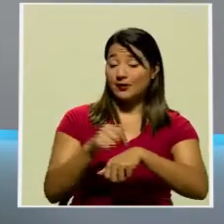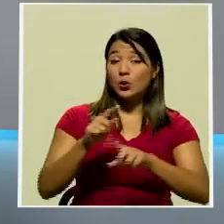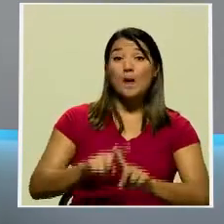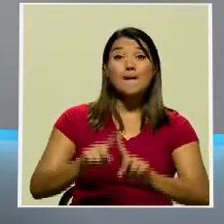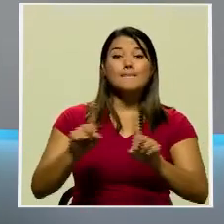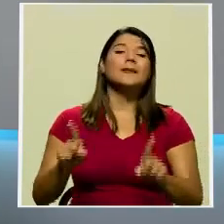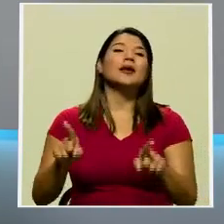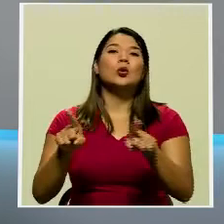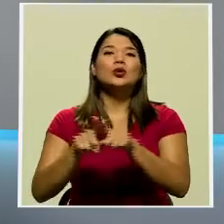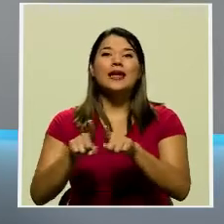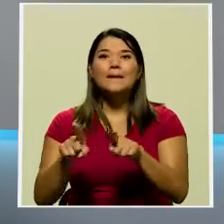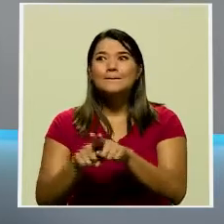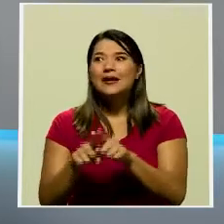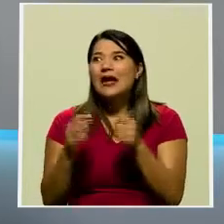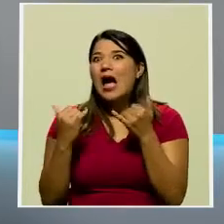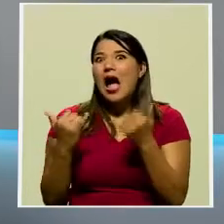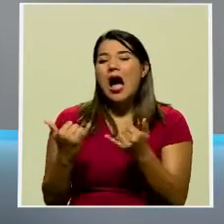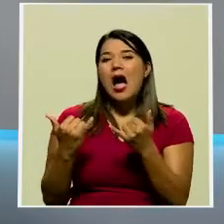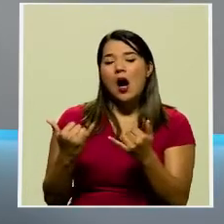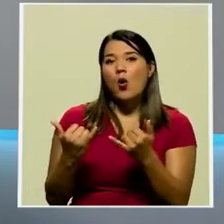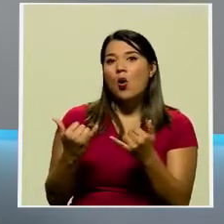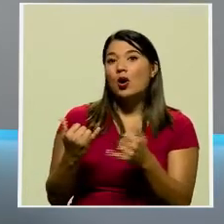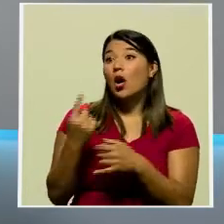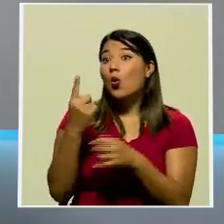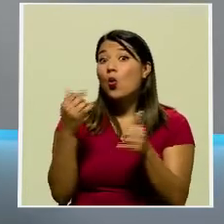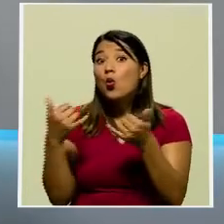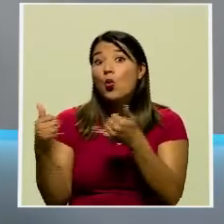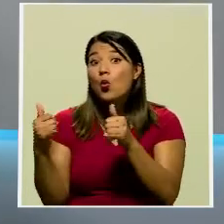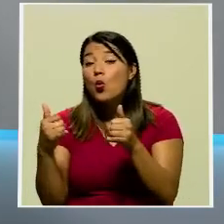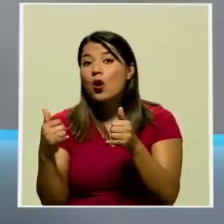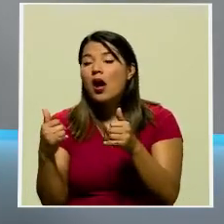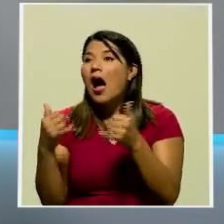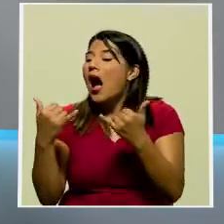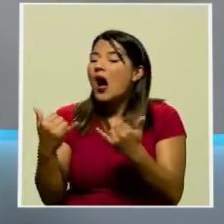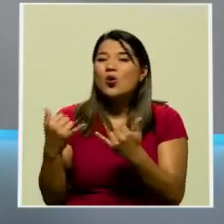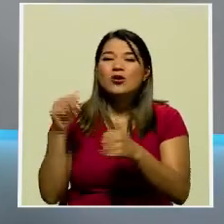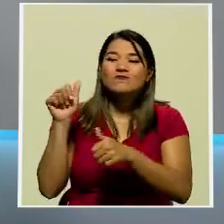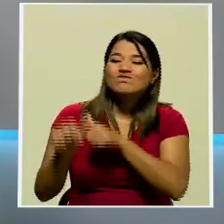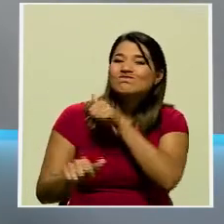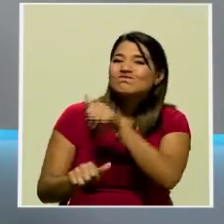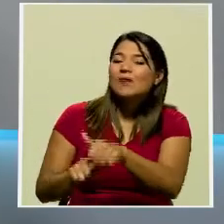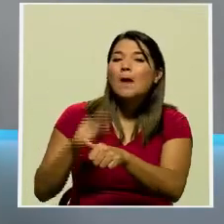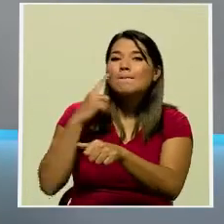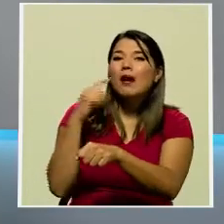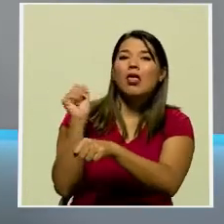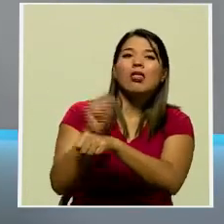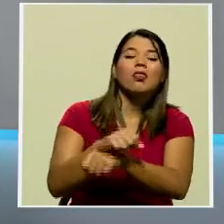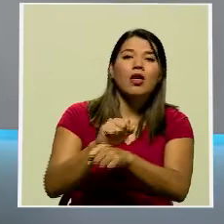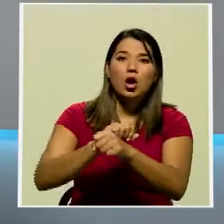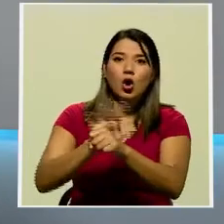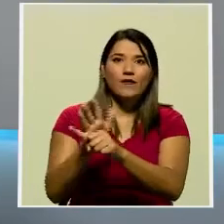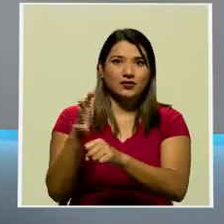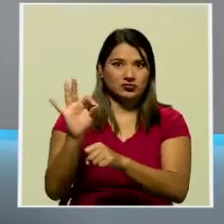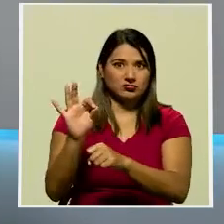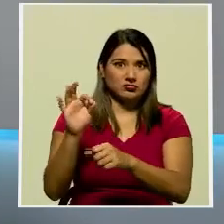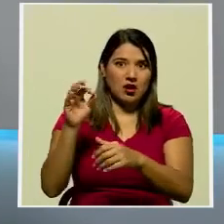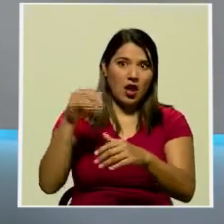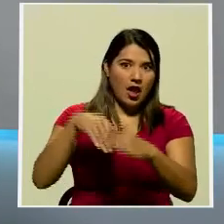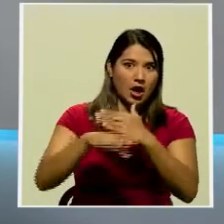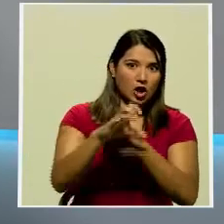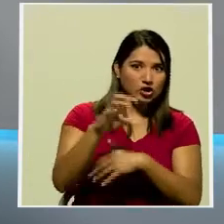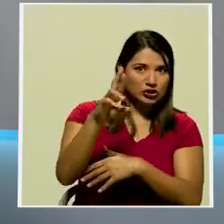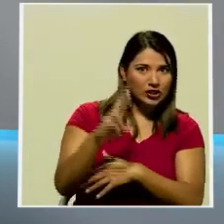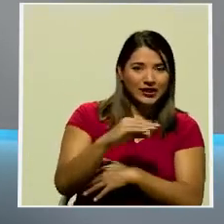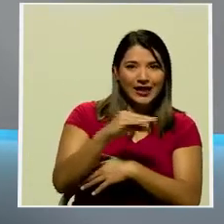también hay una lucha, hay un partido que se está jugando contra el COVID-19 en el fútbol nacional, en el deporte mundial. Y bueno, la